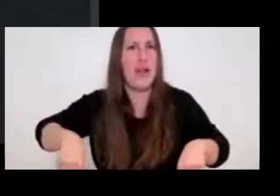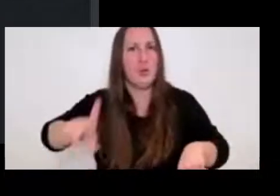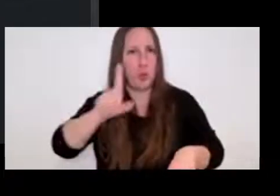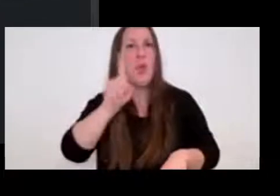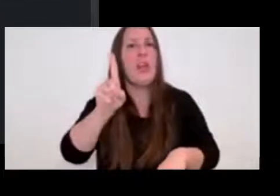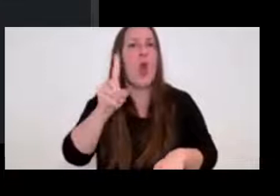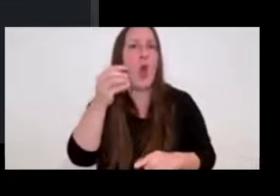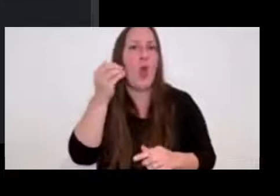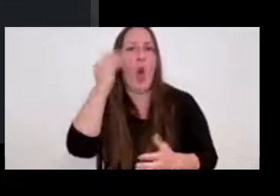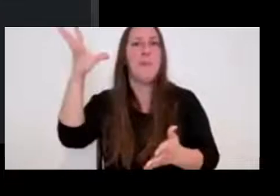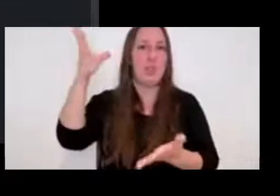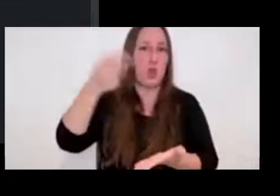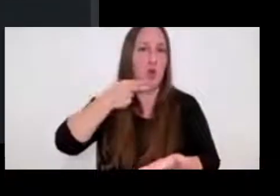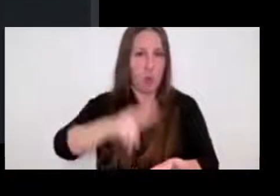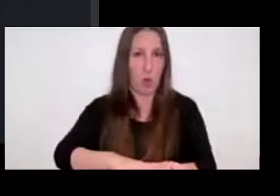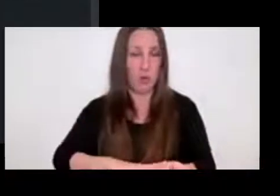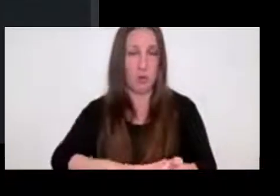¿no?